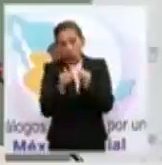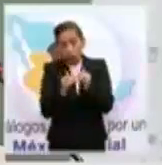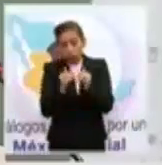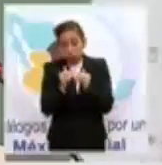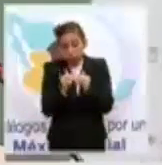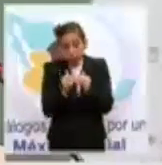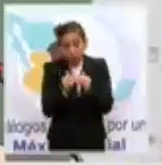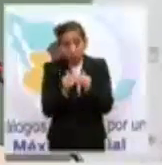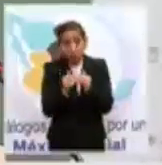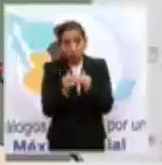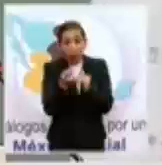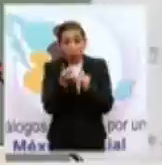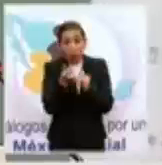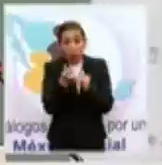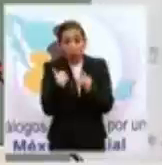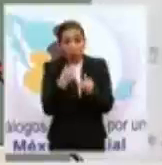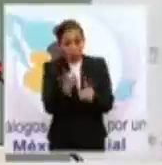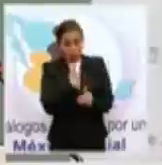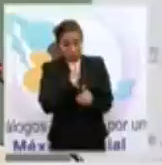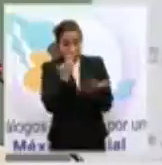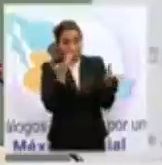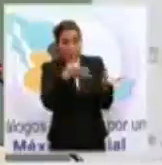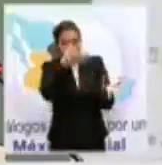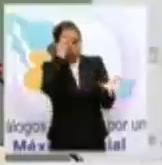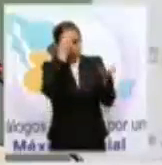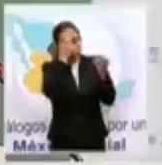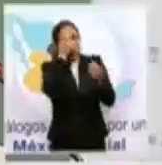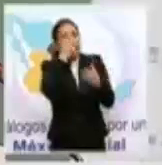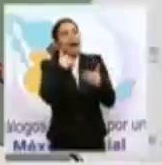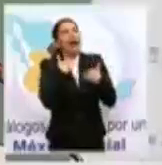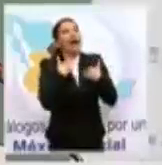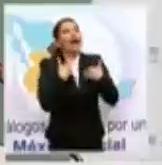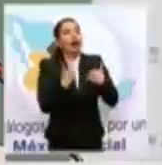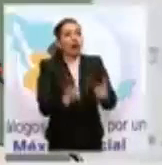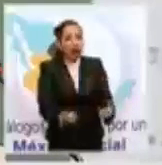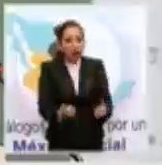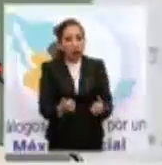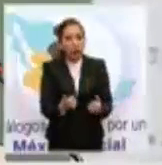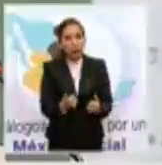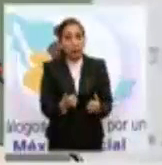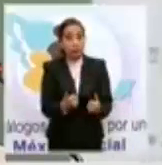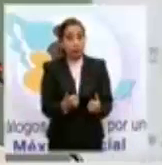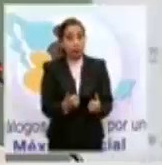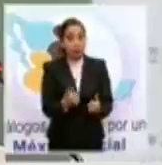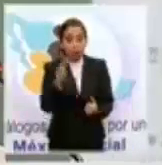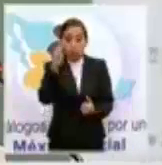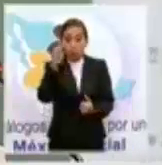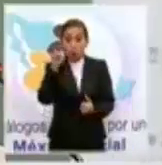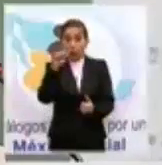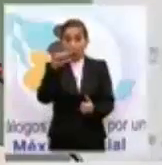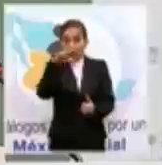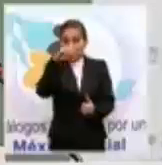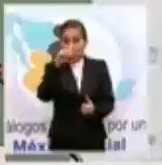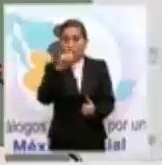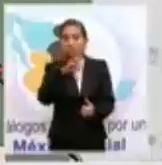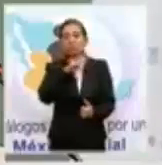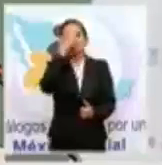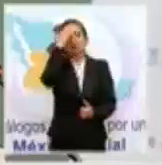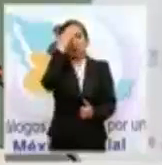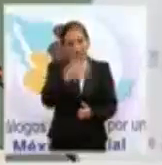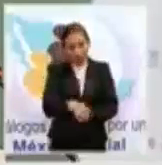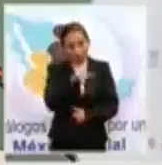el aspecto de construcción propia del aprendizaje. Y UNESCO reconoce